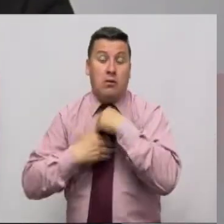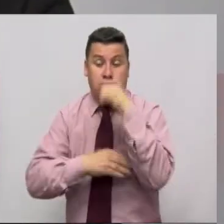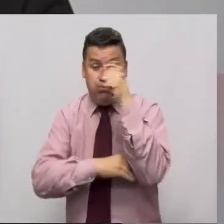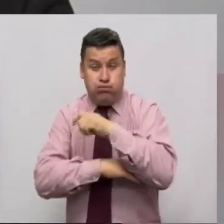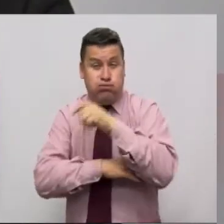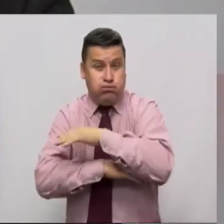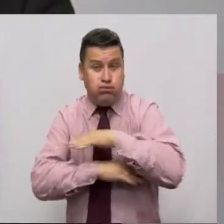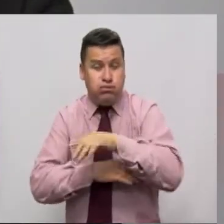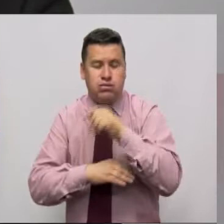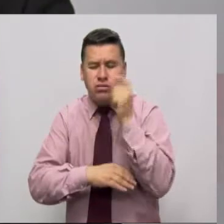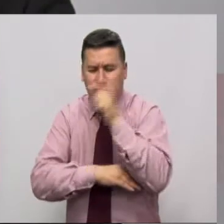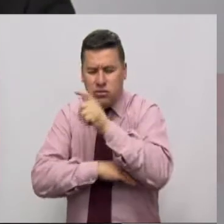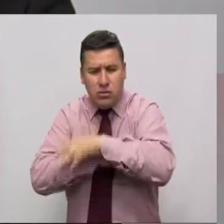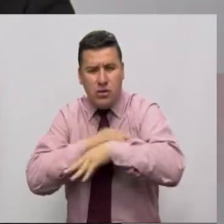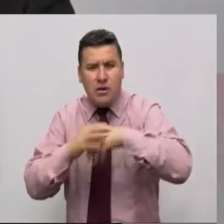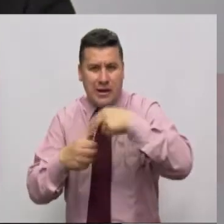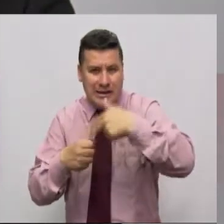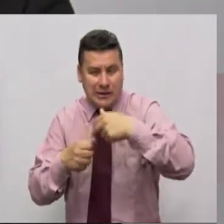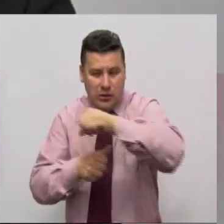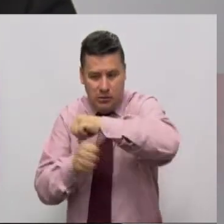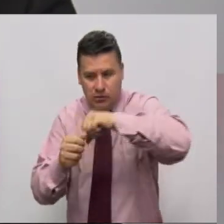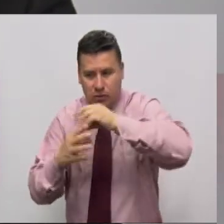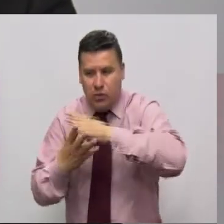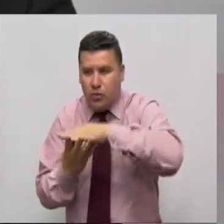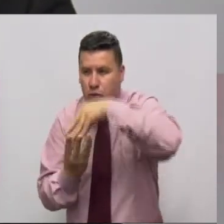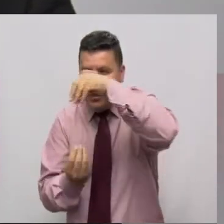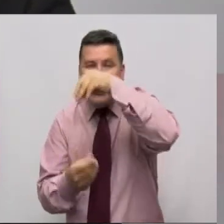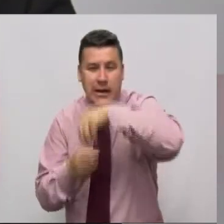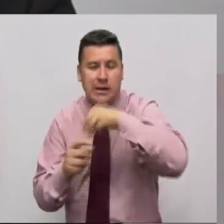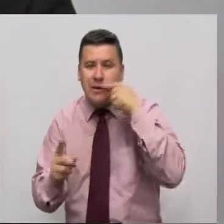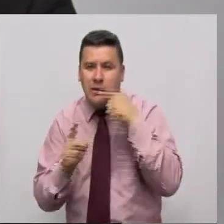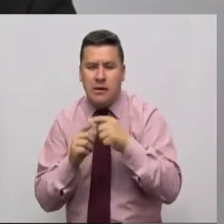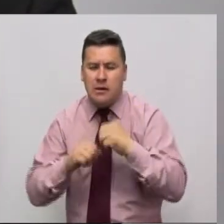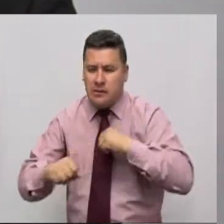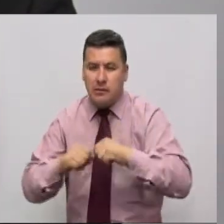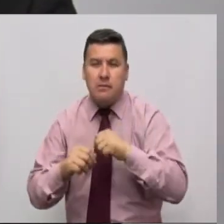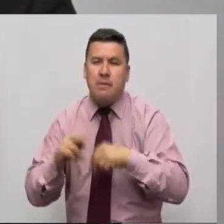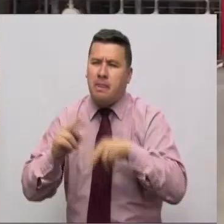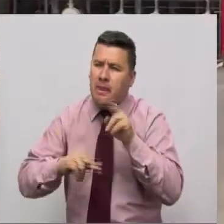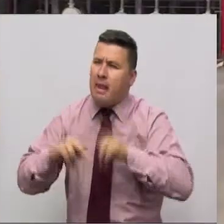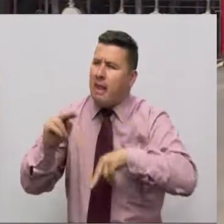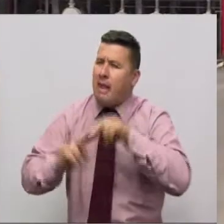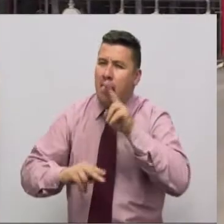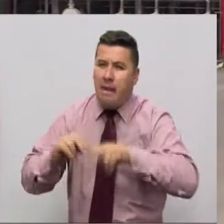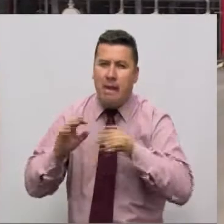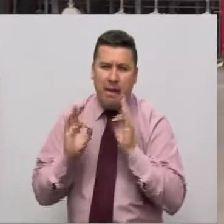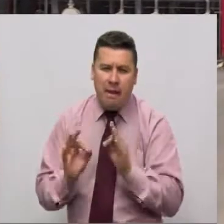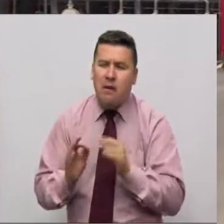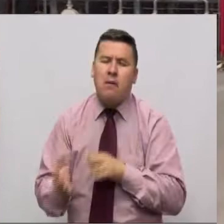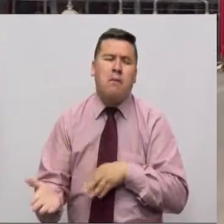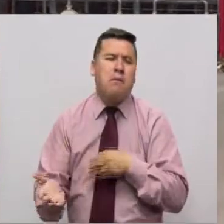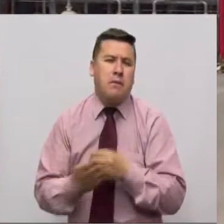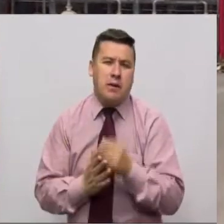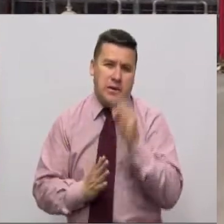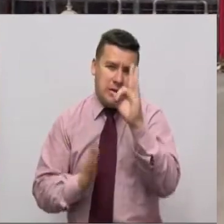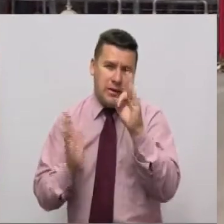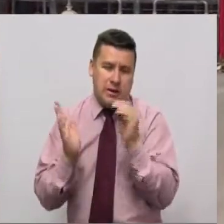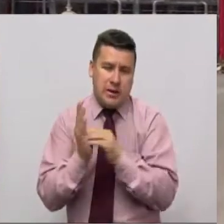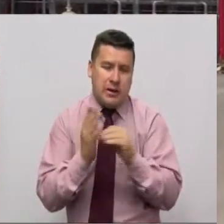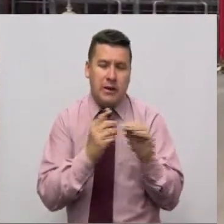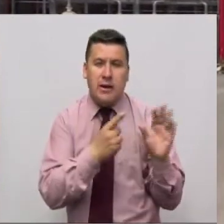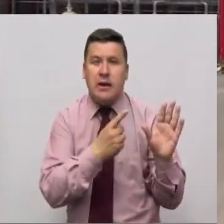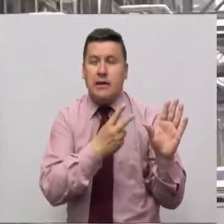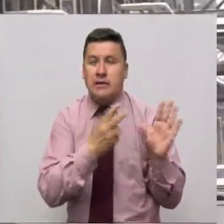está en la responsabilidad de conceptuar en su desempeño contable y su desempeño financiero. La obra por la que inicialmente se deberían